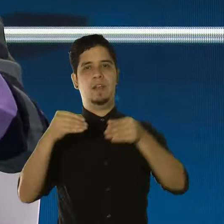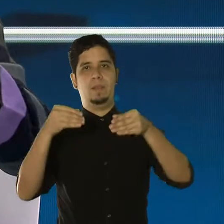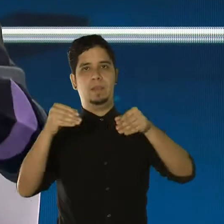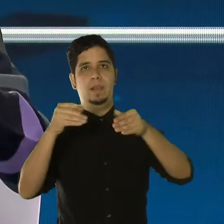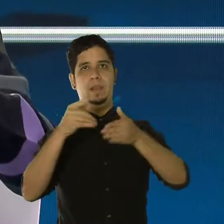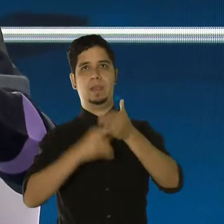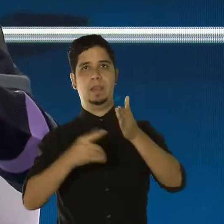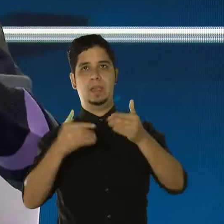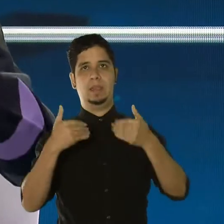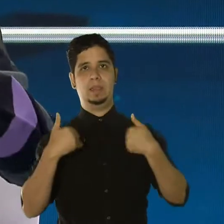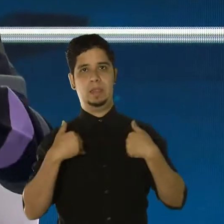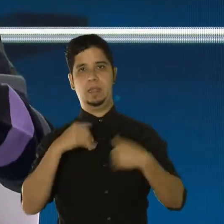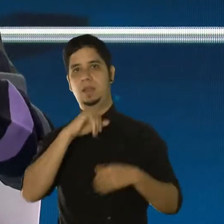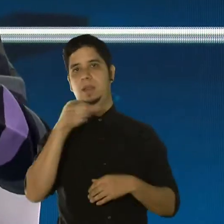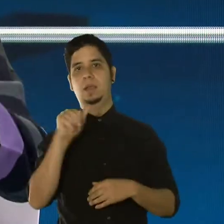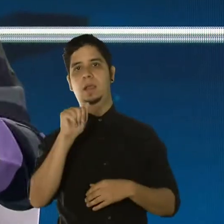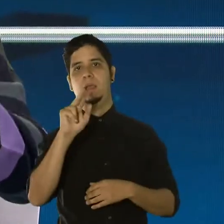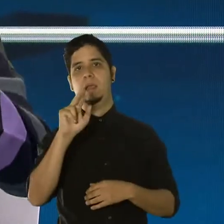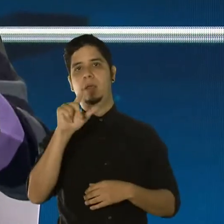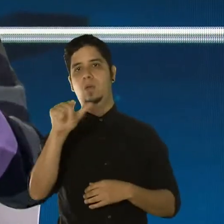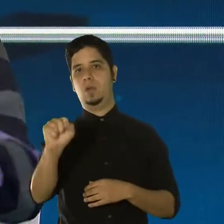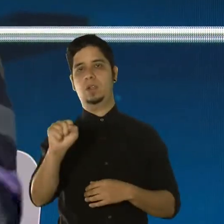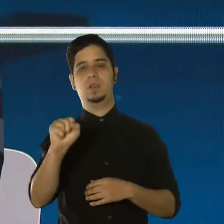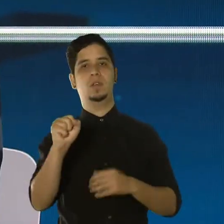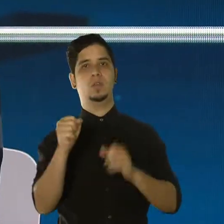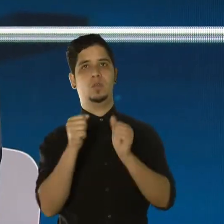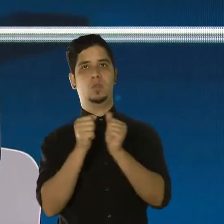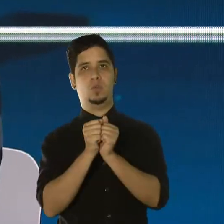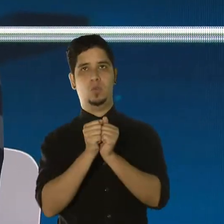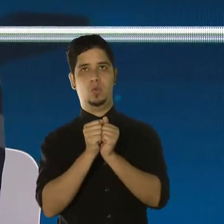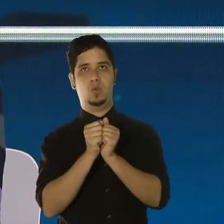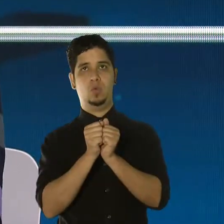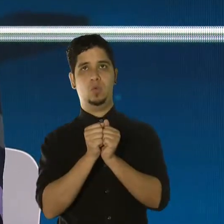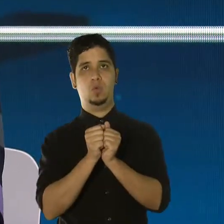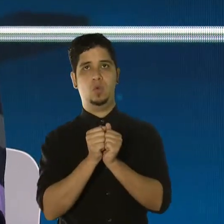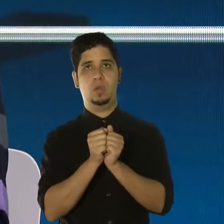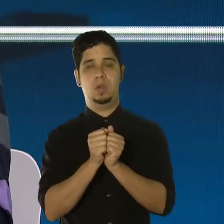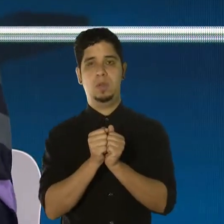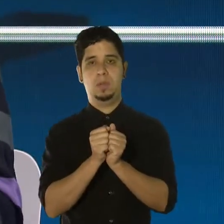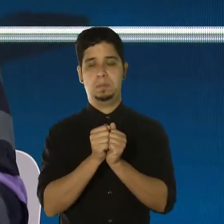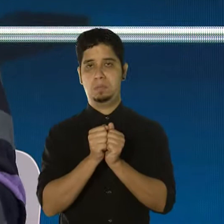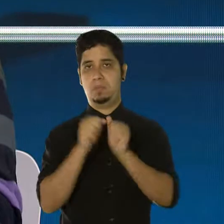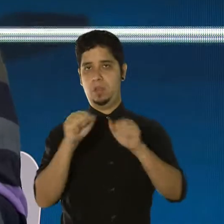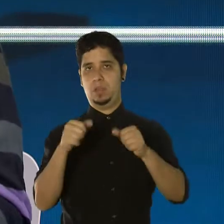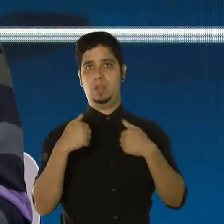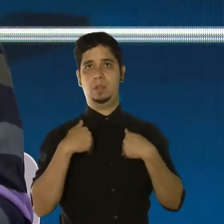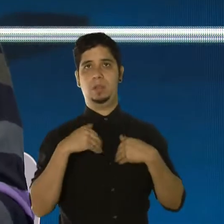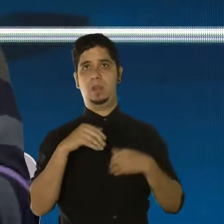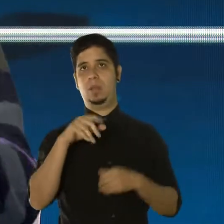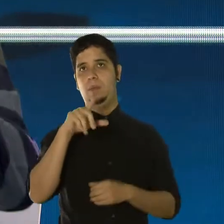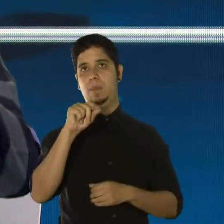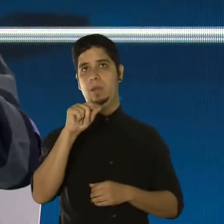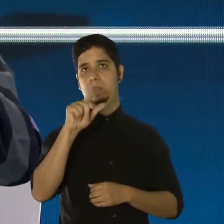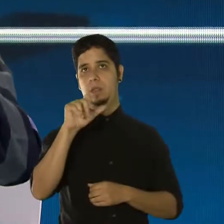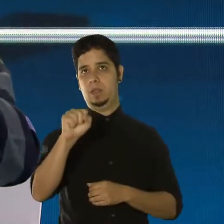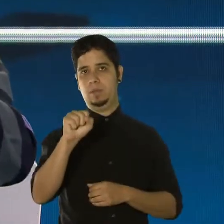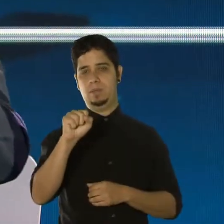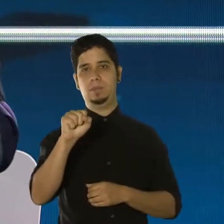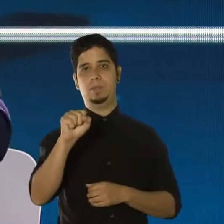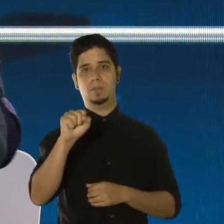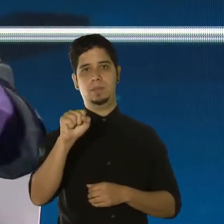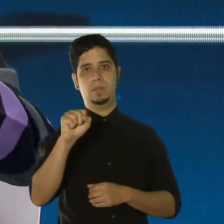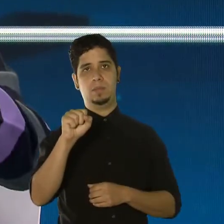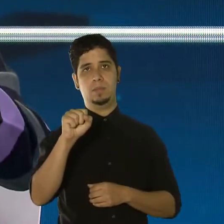tiene las jaulas con cilindro que la capacidad es de 20 libras, porque no le echan 20 libras,